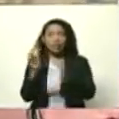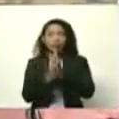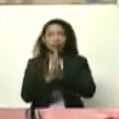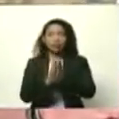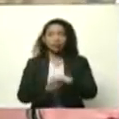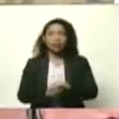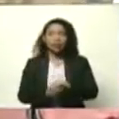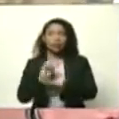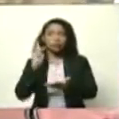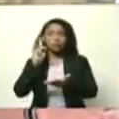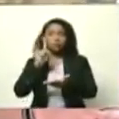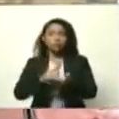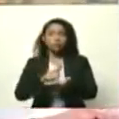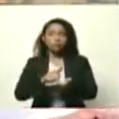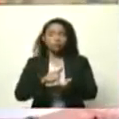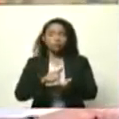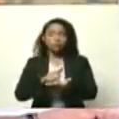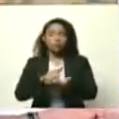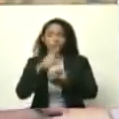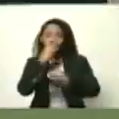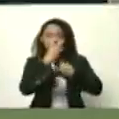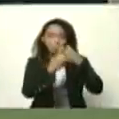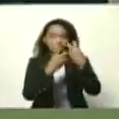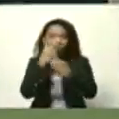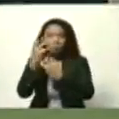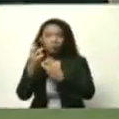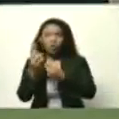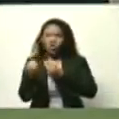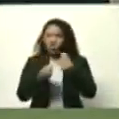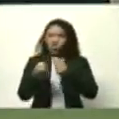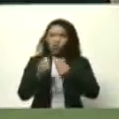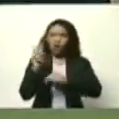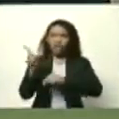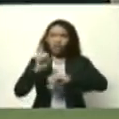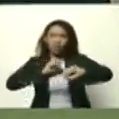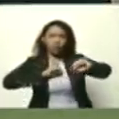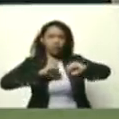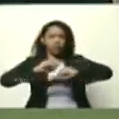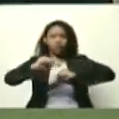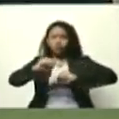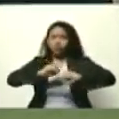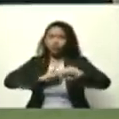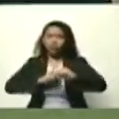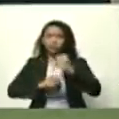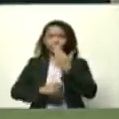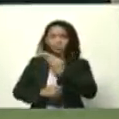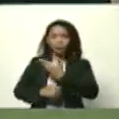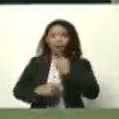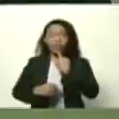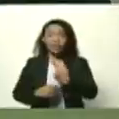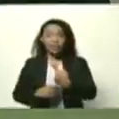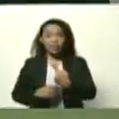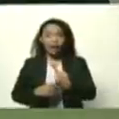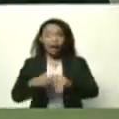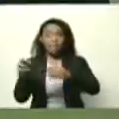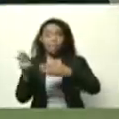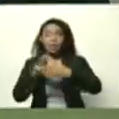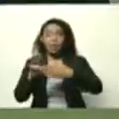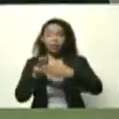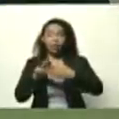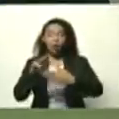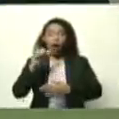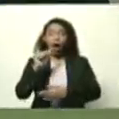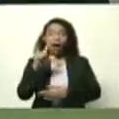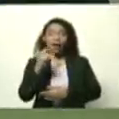Y llegamos al turismo. ¿Cómo fue esa movilización? Dice, nos comparte el ministro Ali